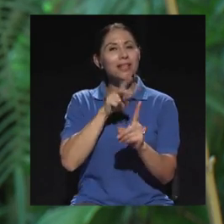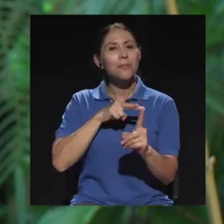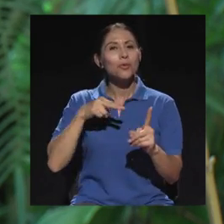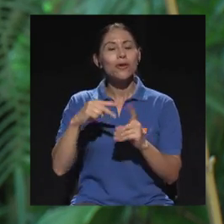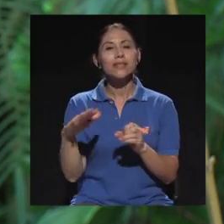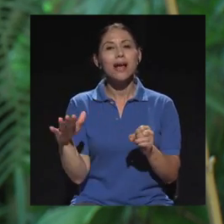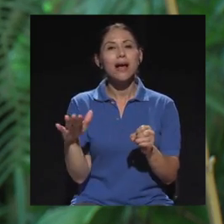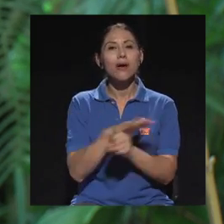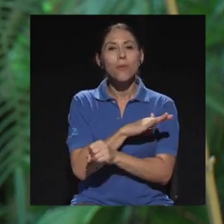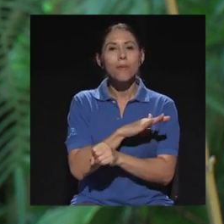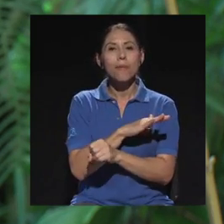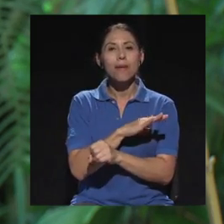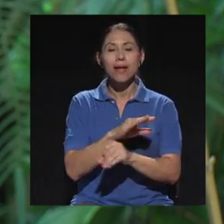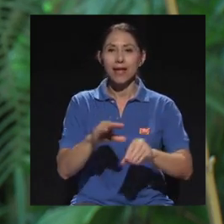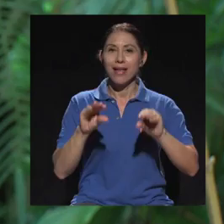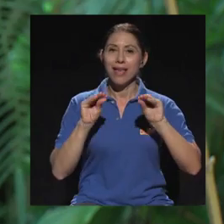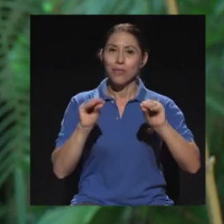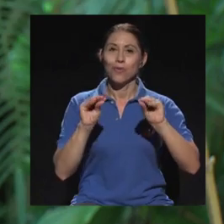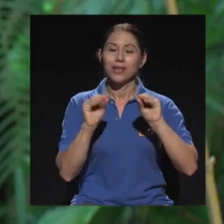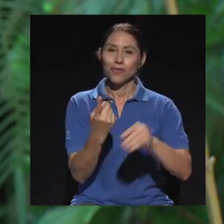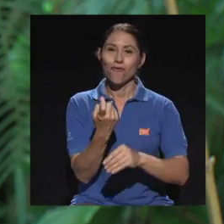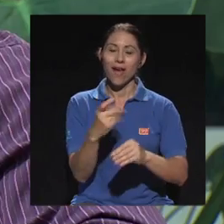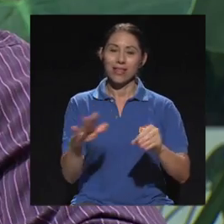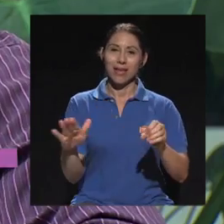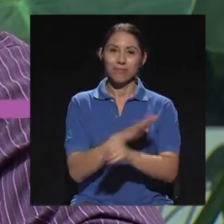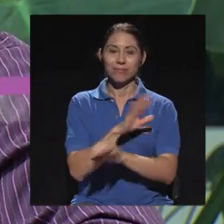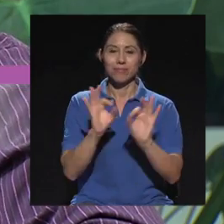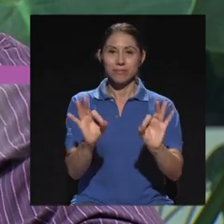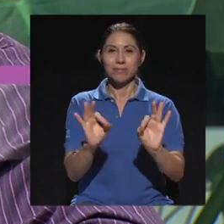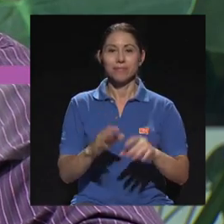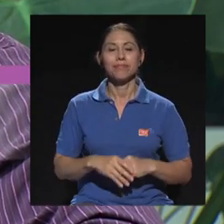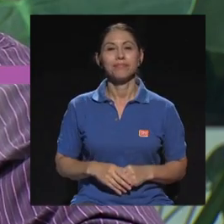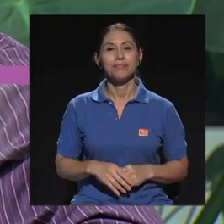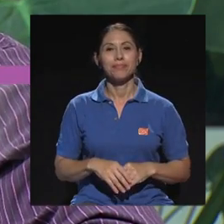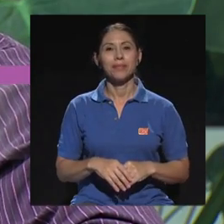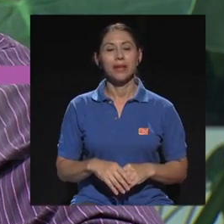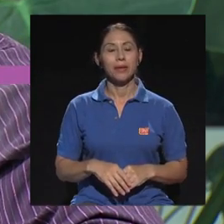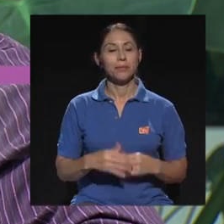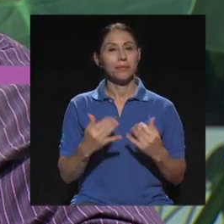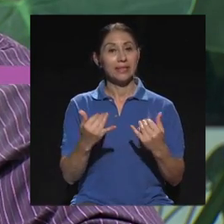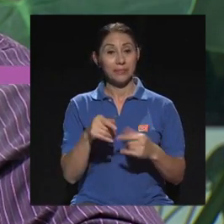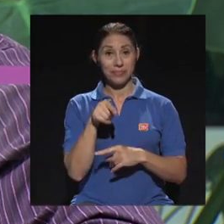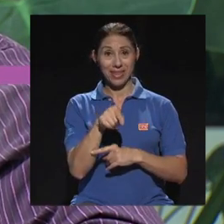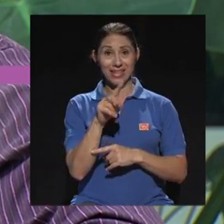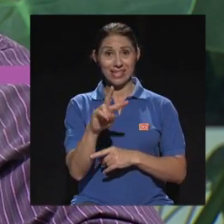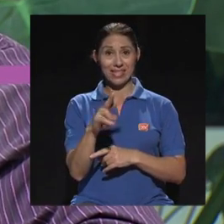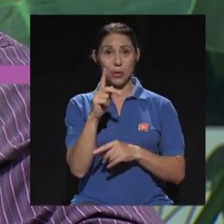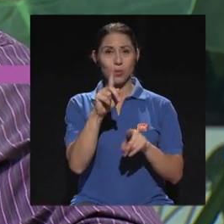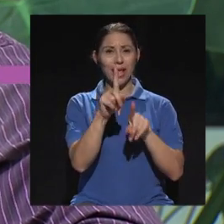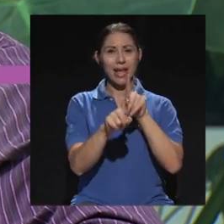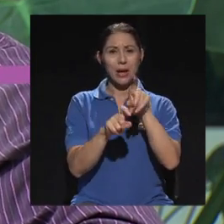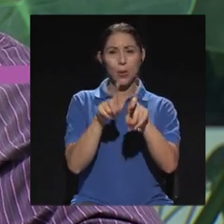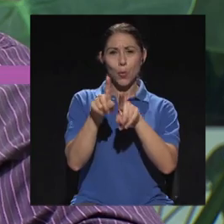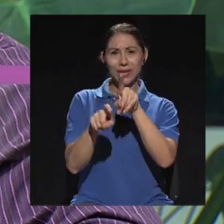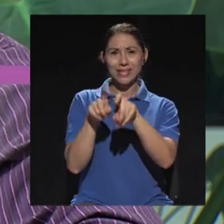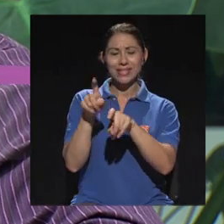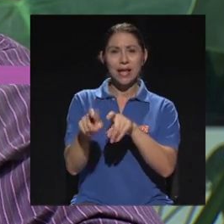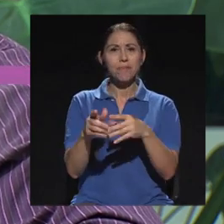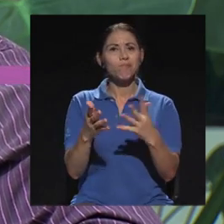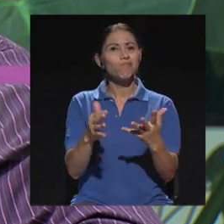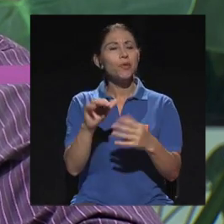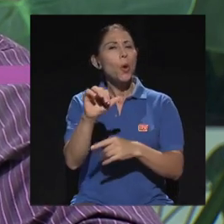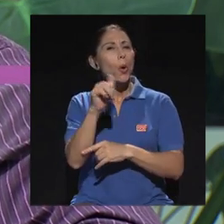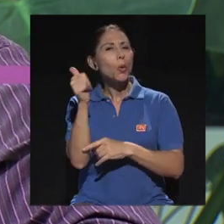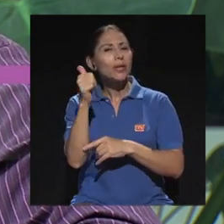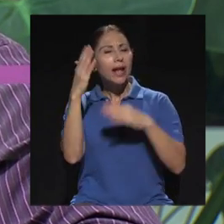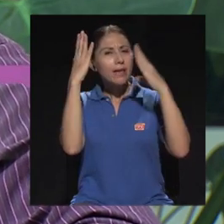punto de vista integral es lo que está haciendo falta. Sí. Natalia, en esta segunda encuesta, ¿qué otra